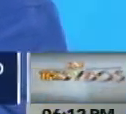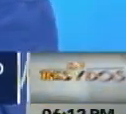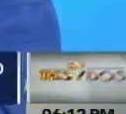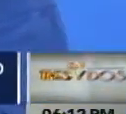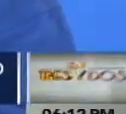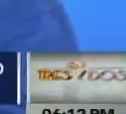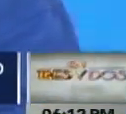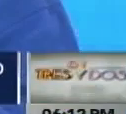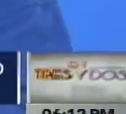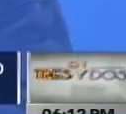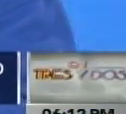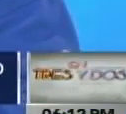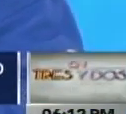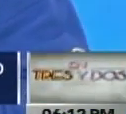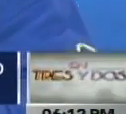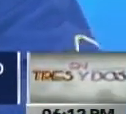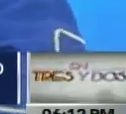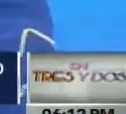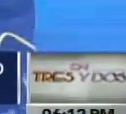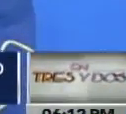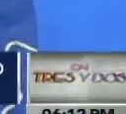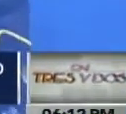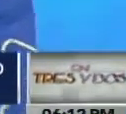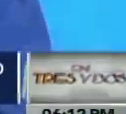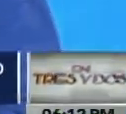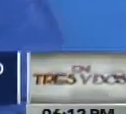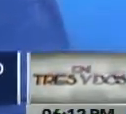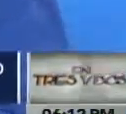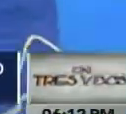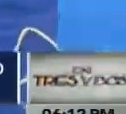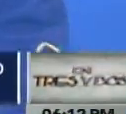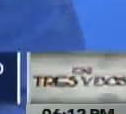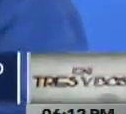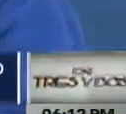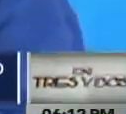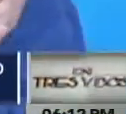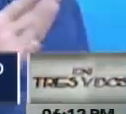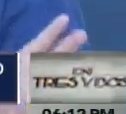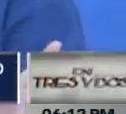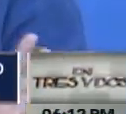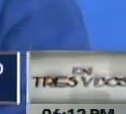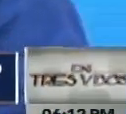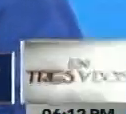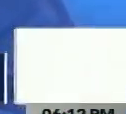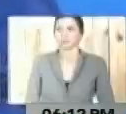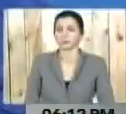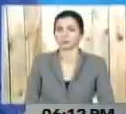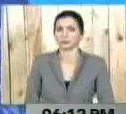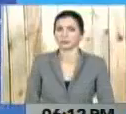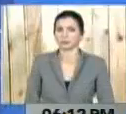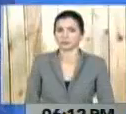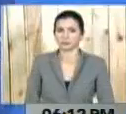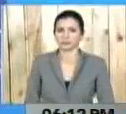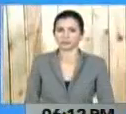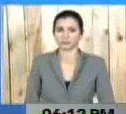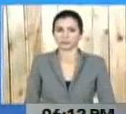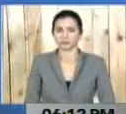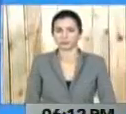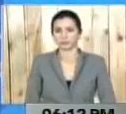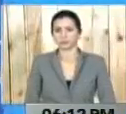que puede hacer para el tema económico pasa porque haya una disposición real del Parlamento, hoy, circunstancialmente en manos de la oposición, para abonar el